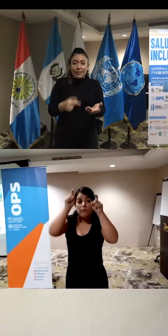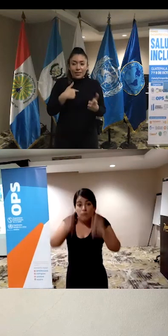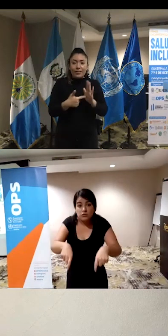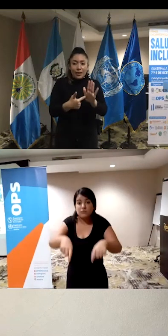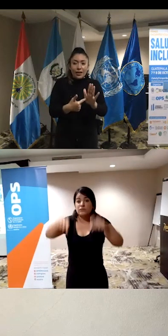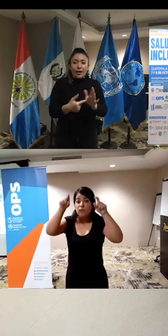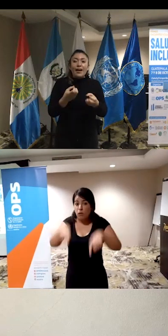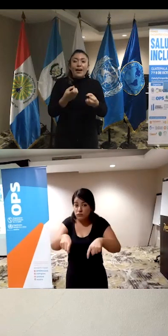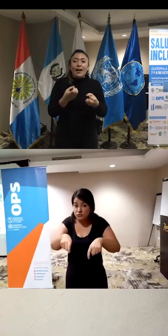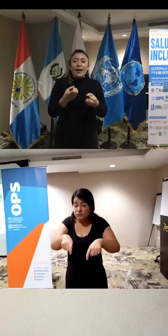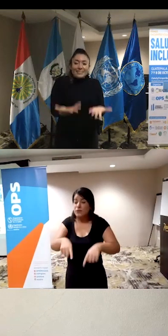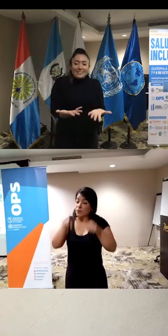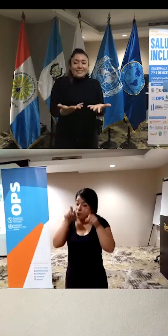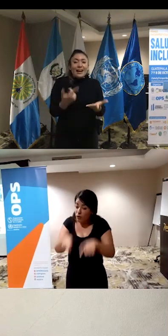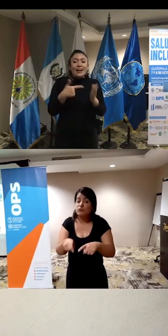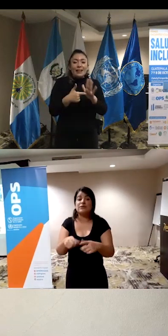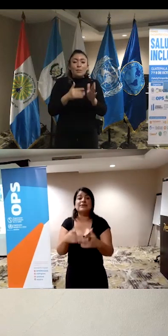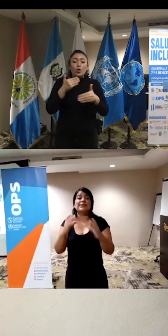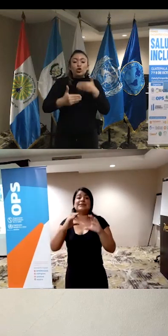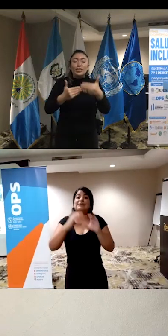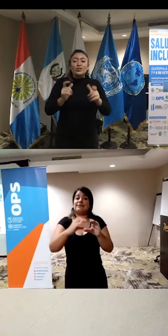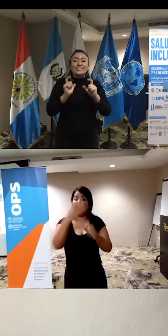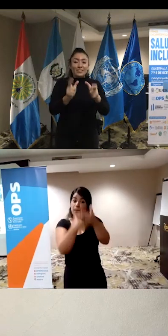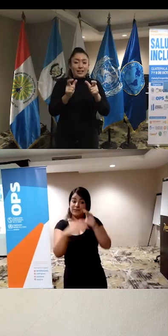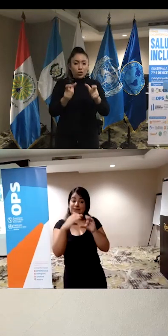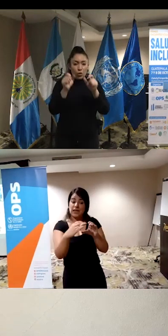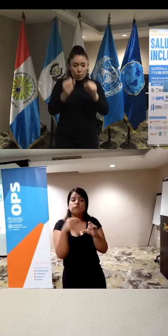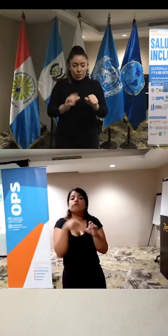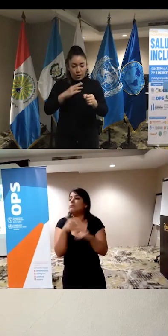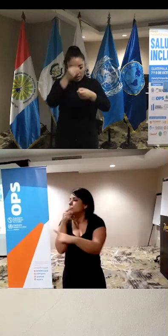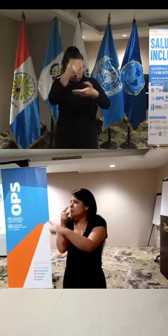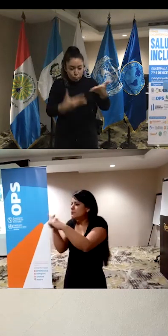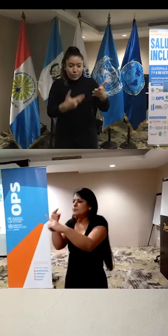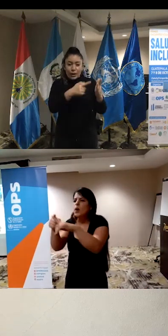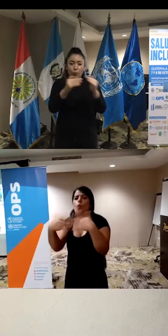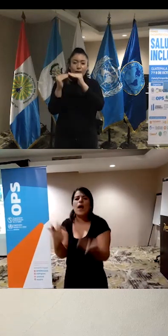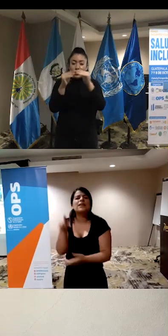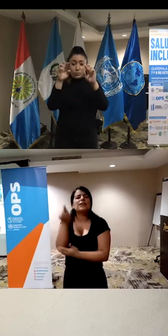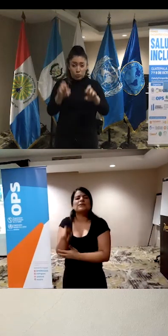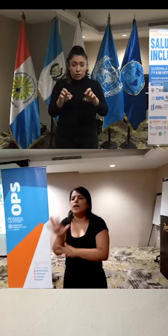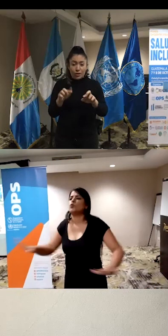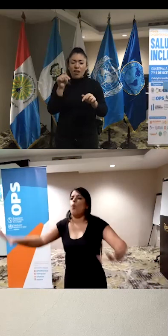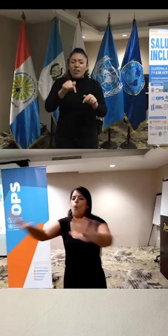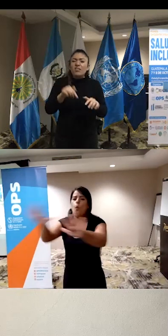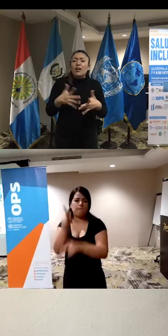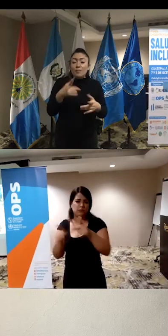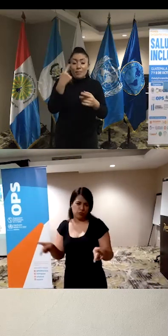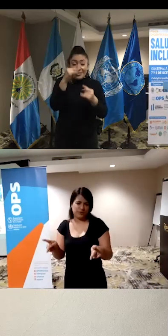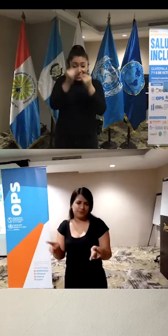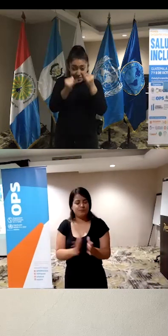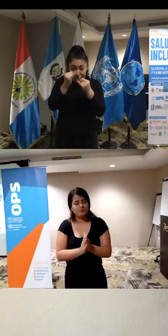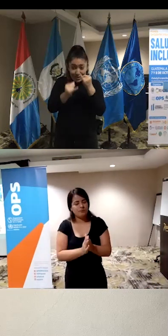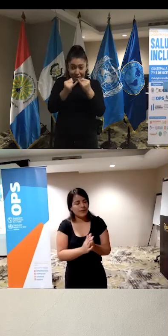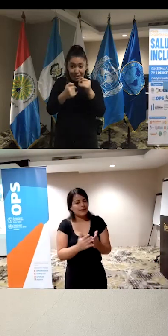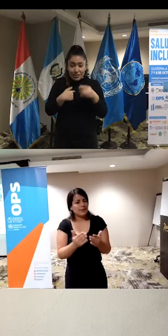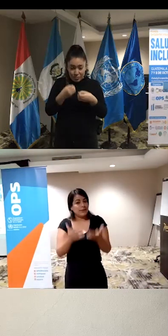garantizar que los procesos de certificación identifiquen las necesidades de las personas. Entonces acá, para finalizar,